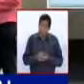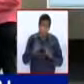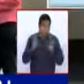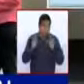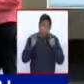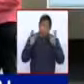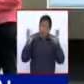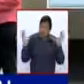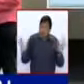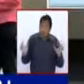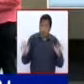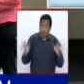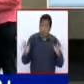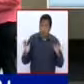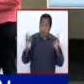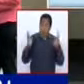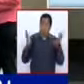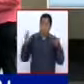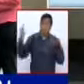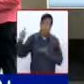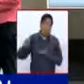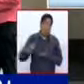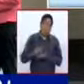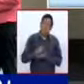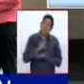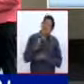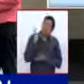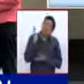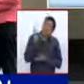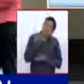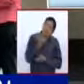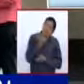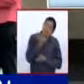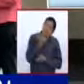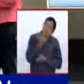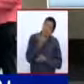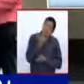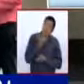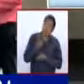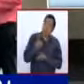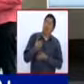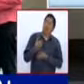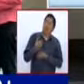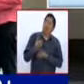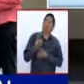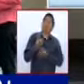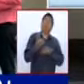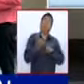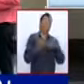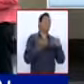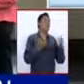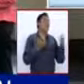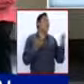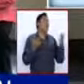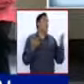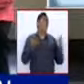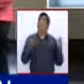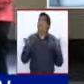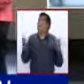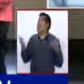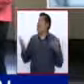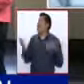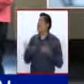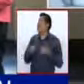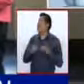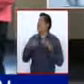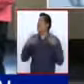realmente impresionante. De esta terminal parece un aeropuerto, ya lo habíamos dicho en alguna ocasión, de solo verlo, ¿no es cierto? Por la infraestructura